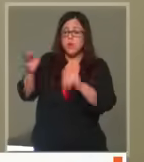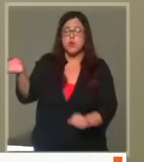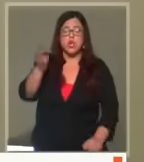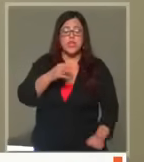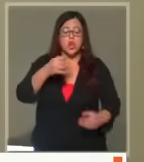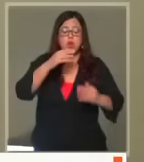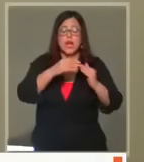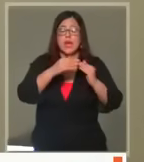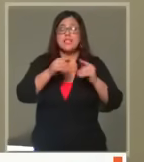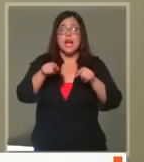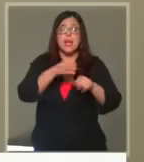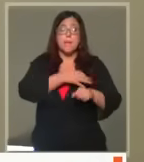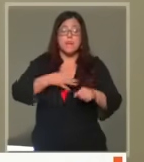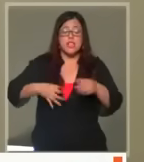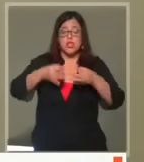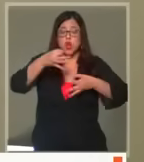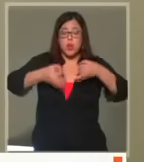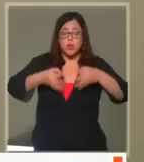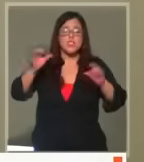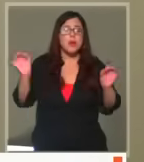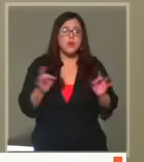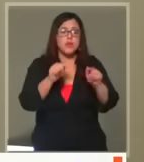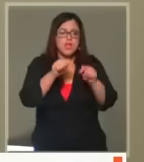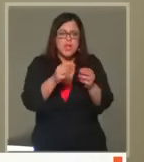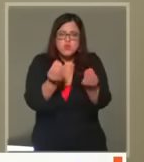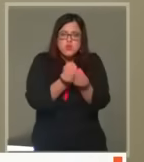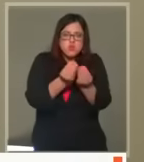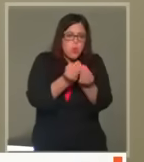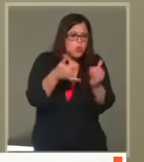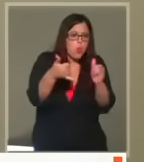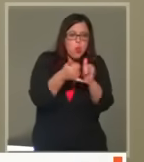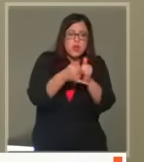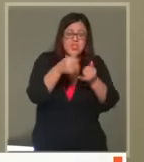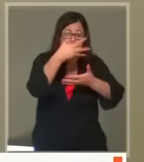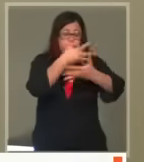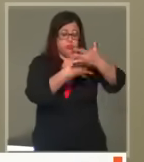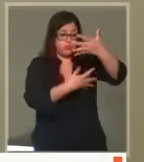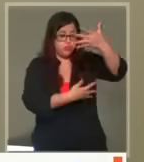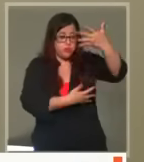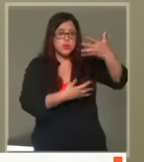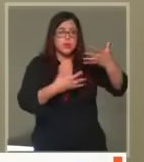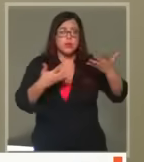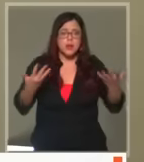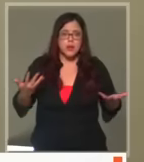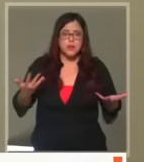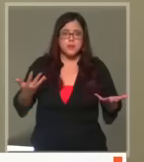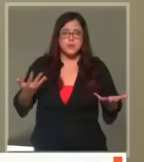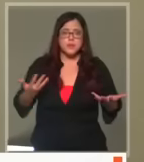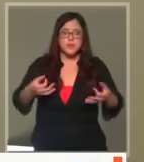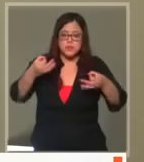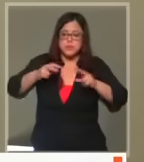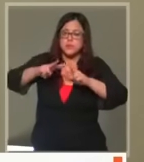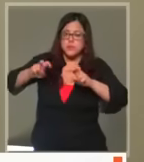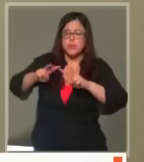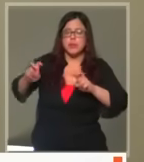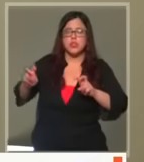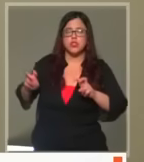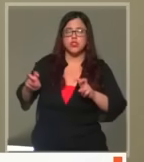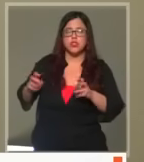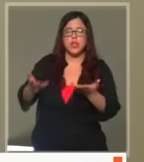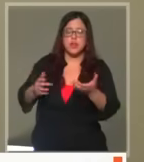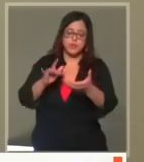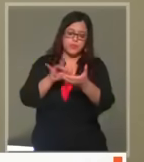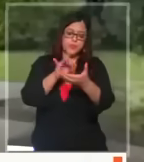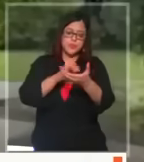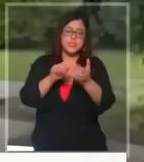Justicia, efectivamente aquí se puede abrir una caja de Pandora porque son miles los WhatsApp que hay en miles de páginas que ha arrojado la investigación del teléfono